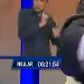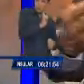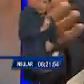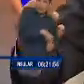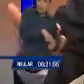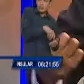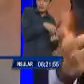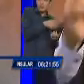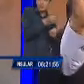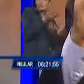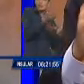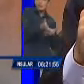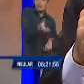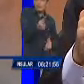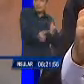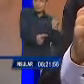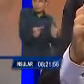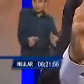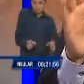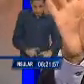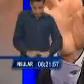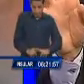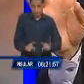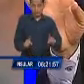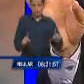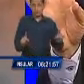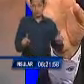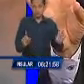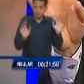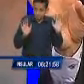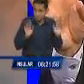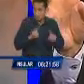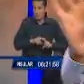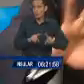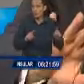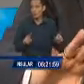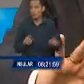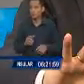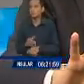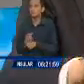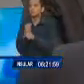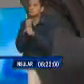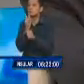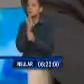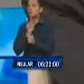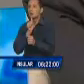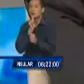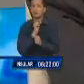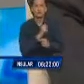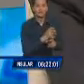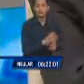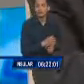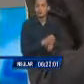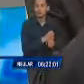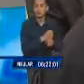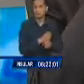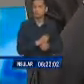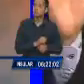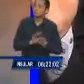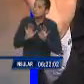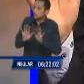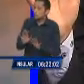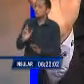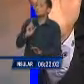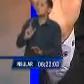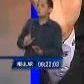a todos los ecuatorianos. No, eso ya es otra cosa. Esa es otra cosa. Eso es otro tipo de cobertura. Es otro tipo. Que para eso está salud pública. Así es, así es.